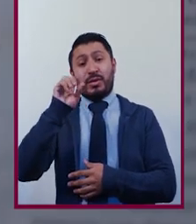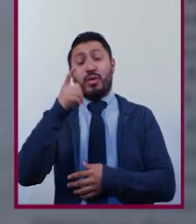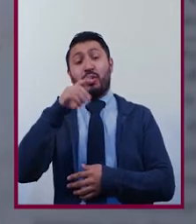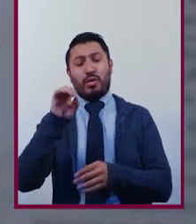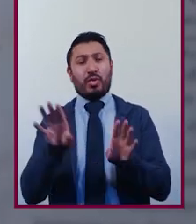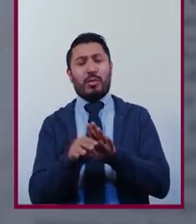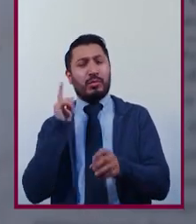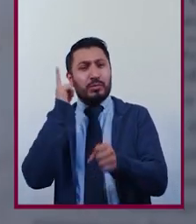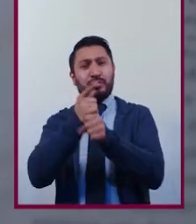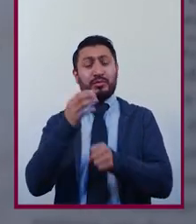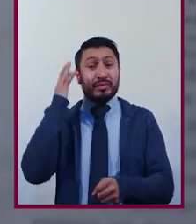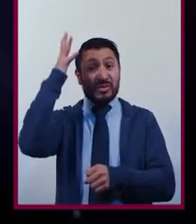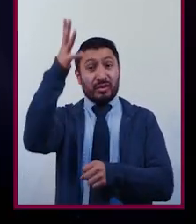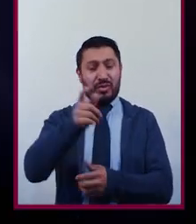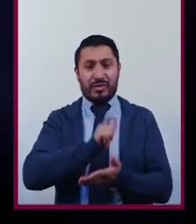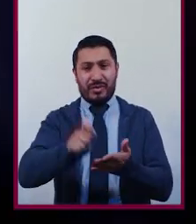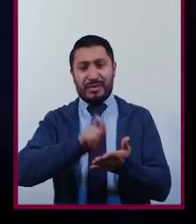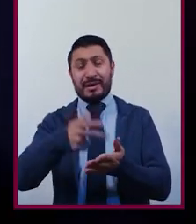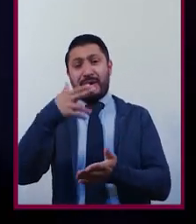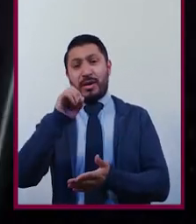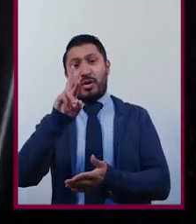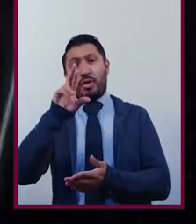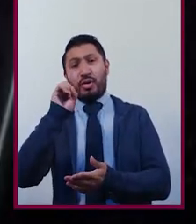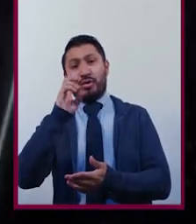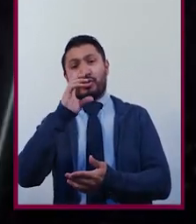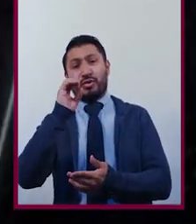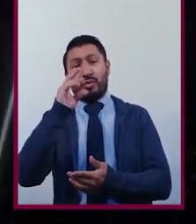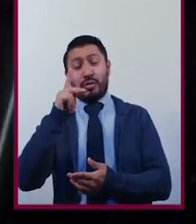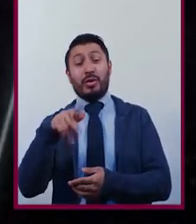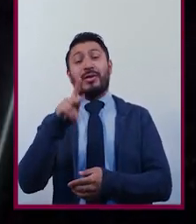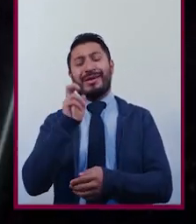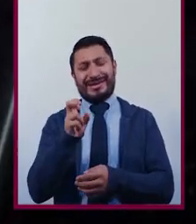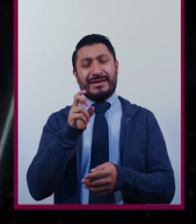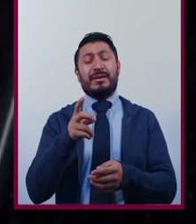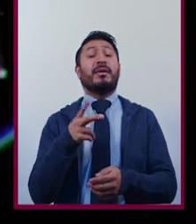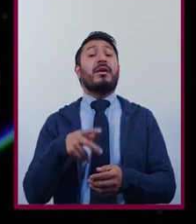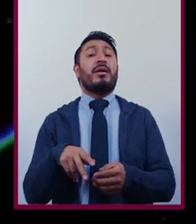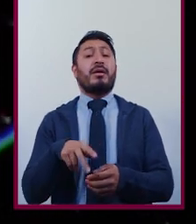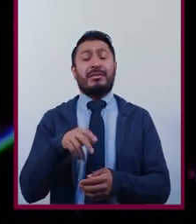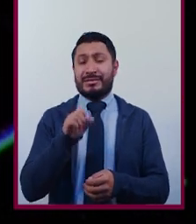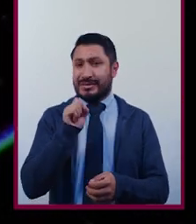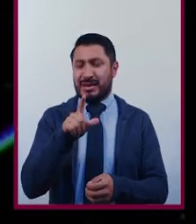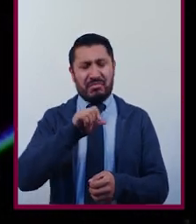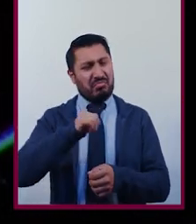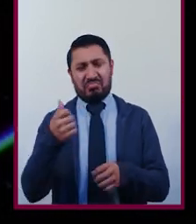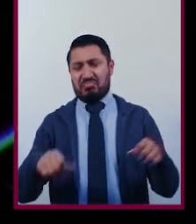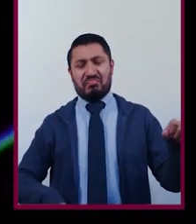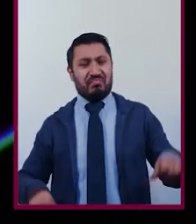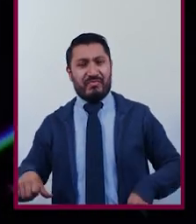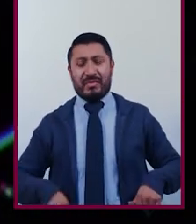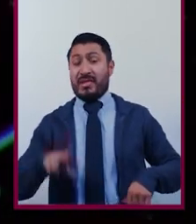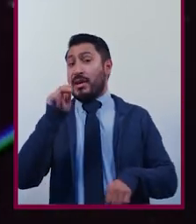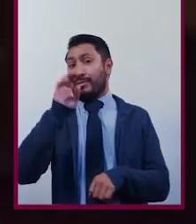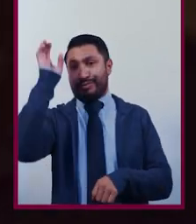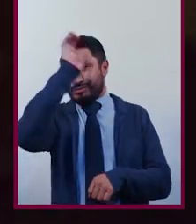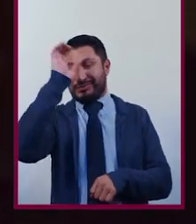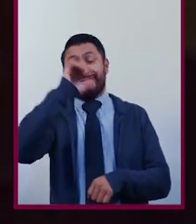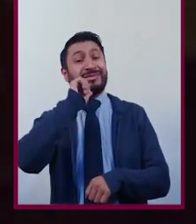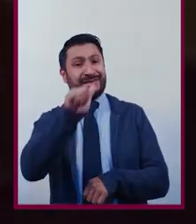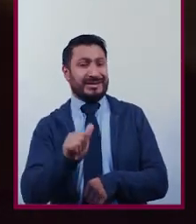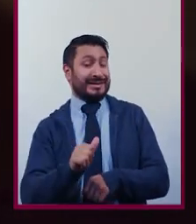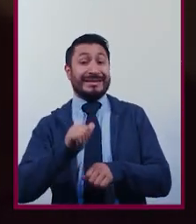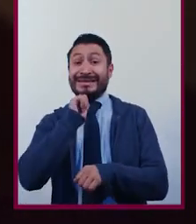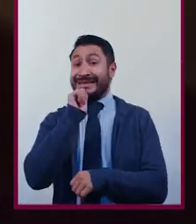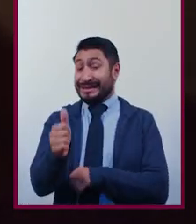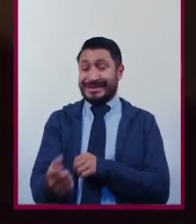lee el futuro y escribe horóscopos a partir de la supuesta posición de los astros, además de otras labores no científicas. Nada